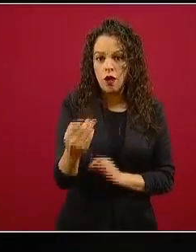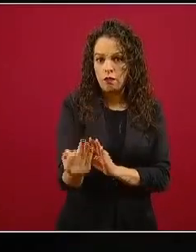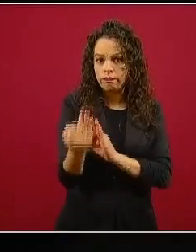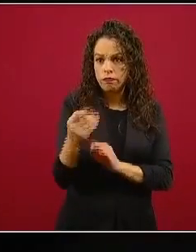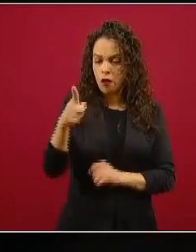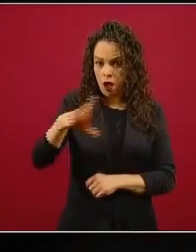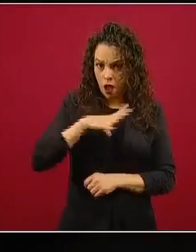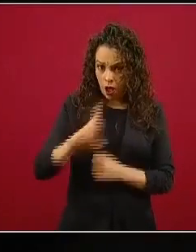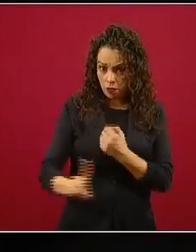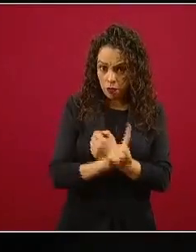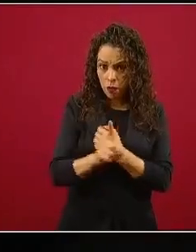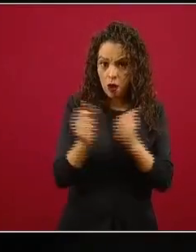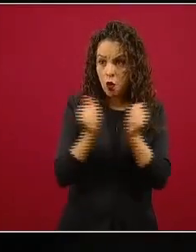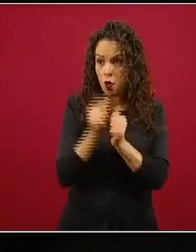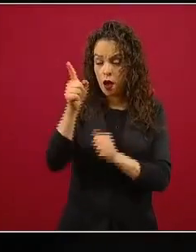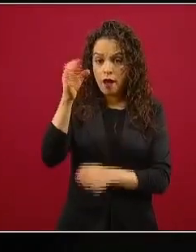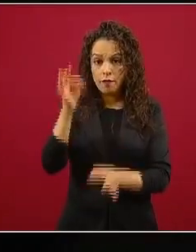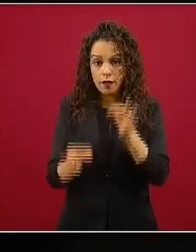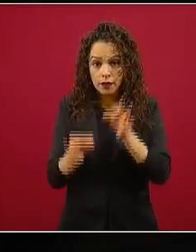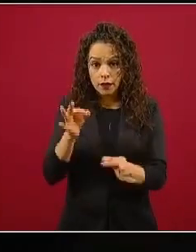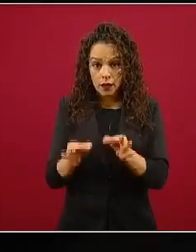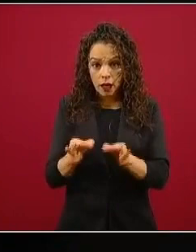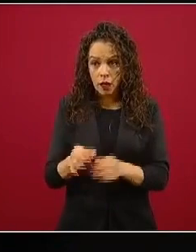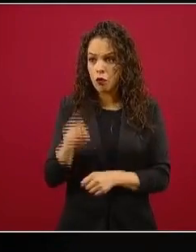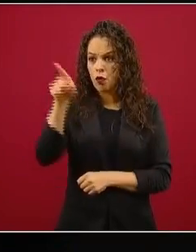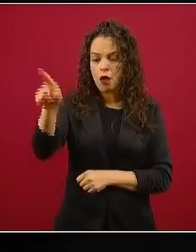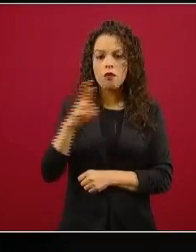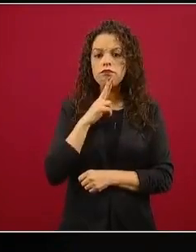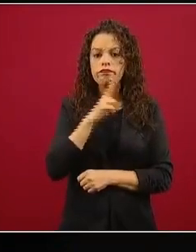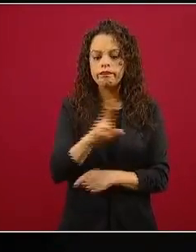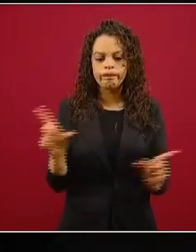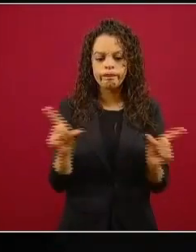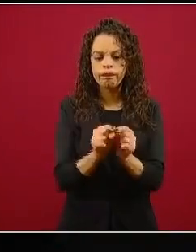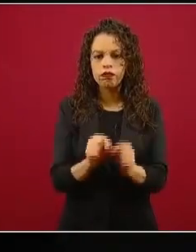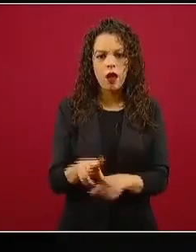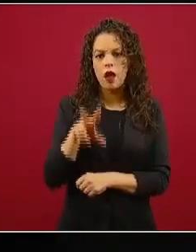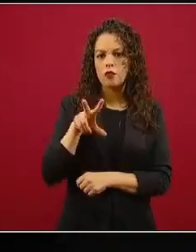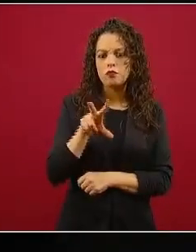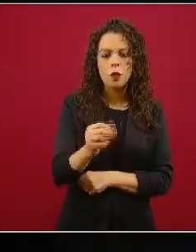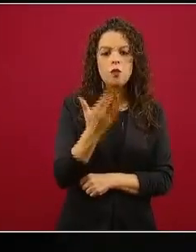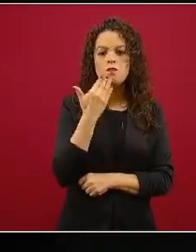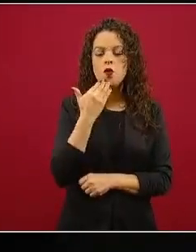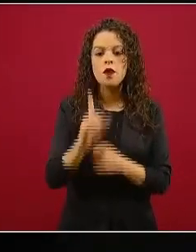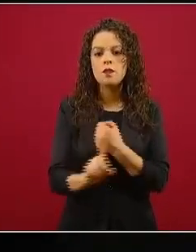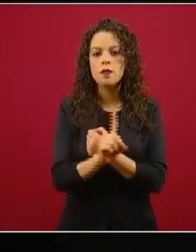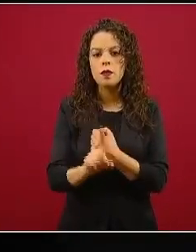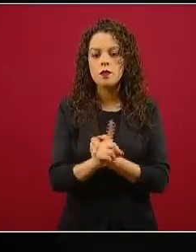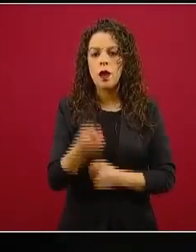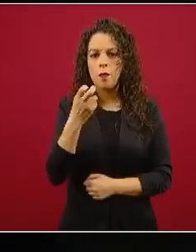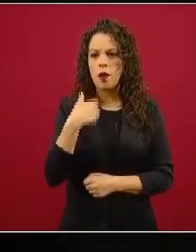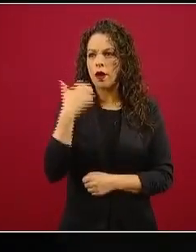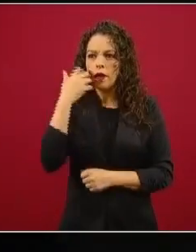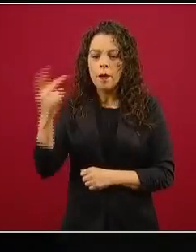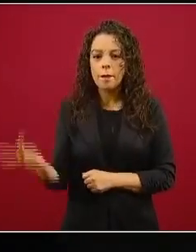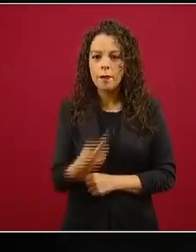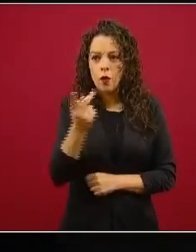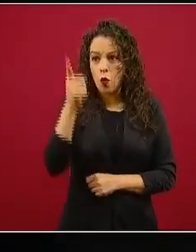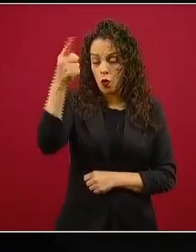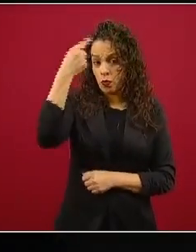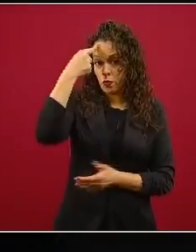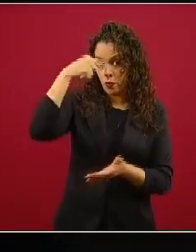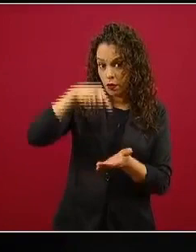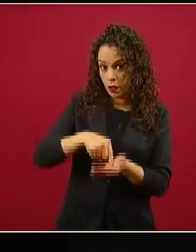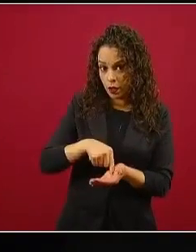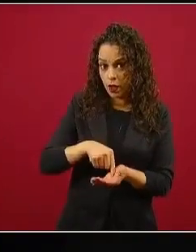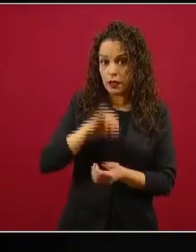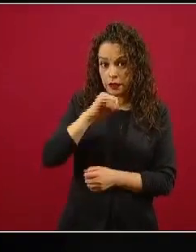el fiscal del estado y que usted le dijo en corto que no lo tiene. Por eso mi pregunta, si considera que es conveniente que se investigue a